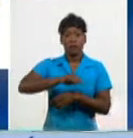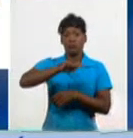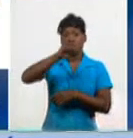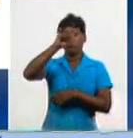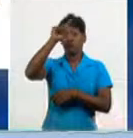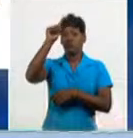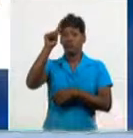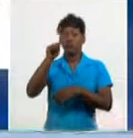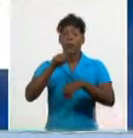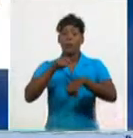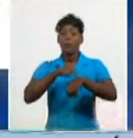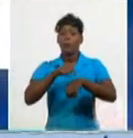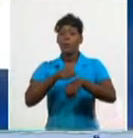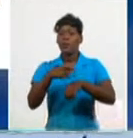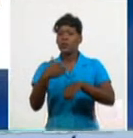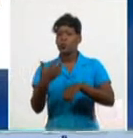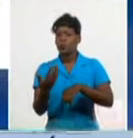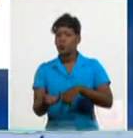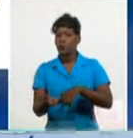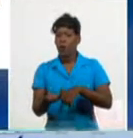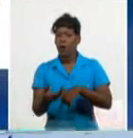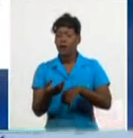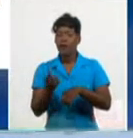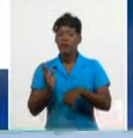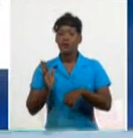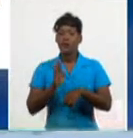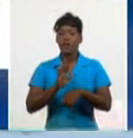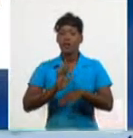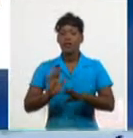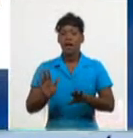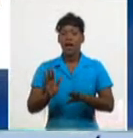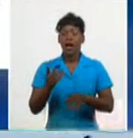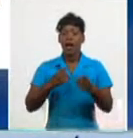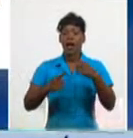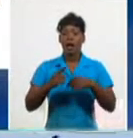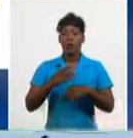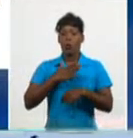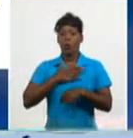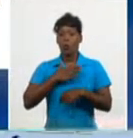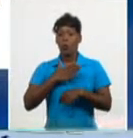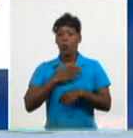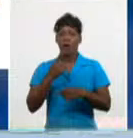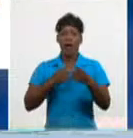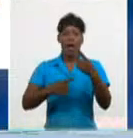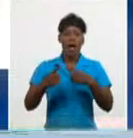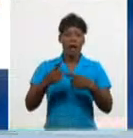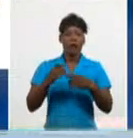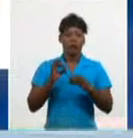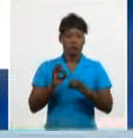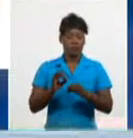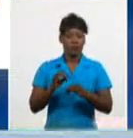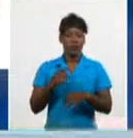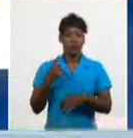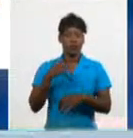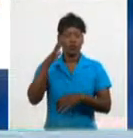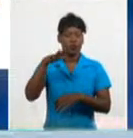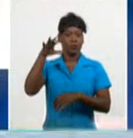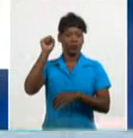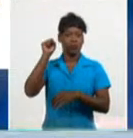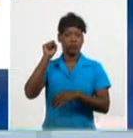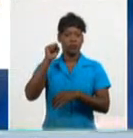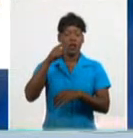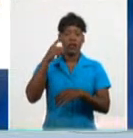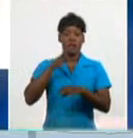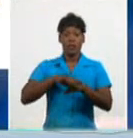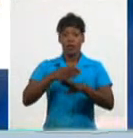el momento que aparecen los primeros síntomas. Ya después comienza a declinar esta curva. ¿Qué